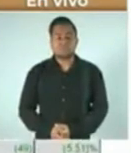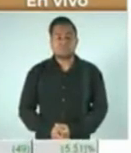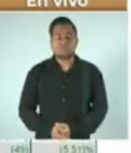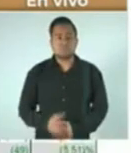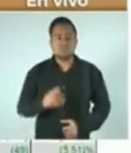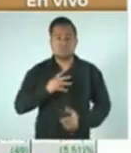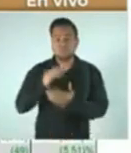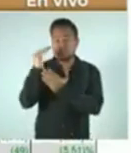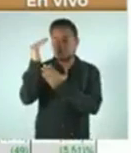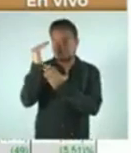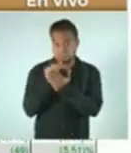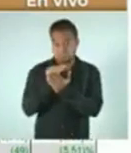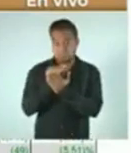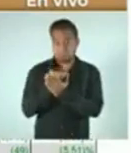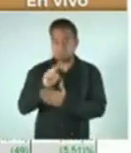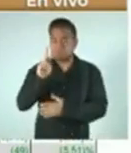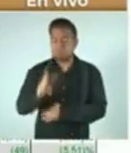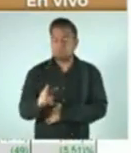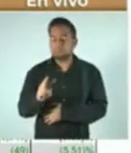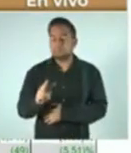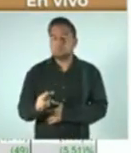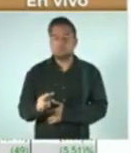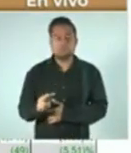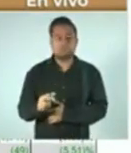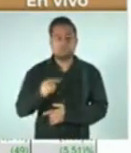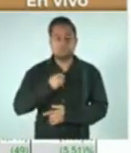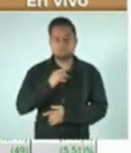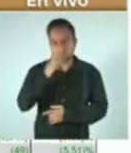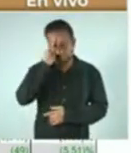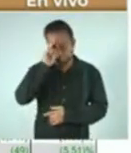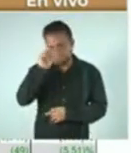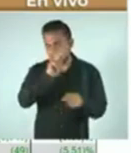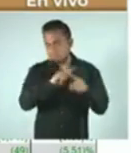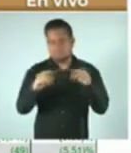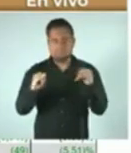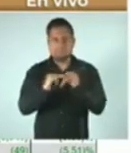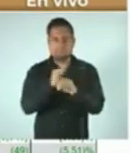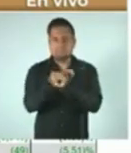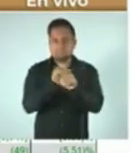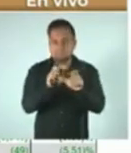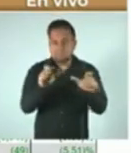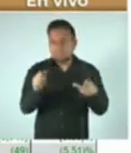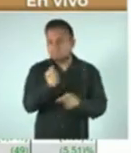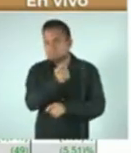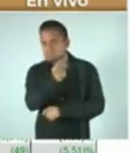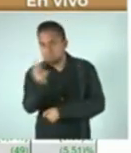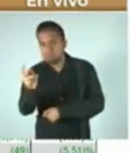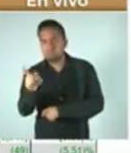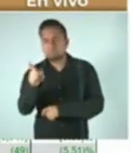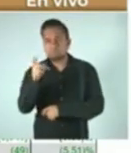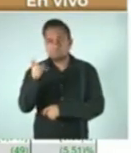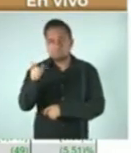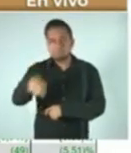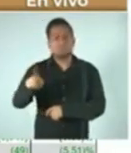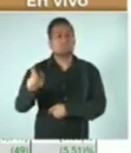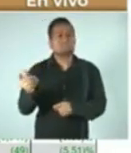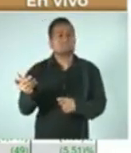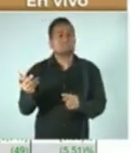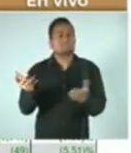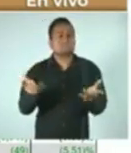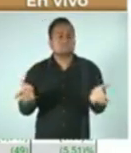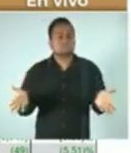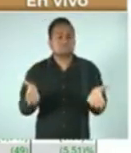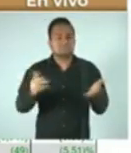Disminuyeron, y la verdad que reconocimiento a todas las instituciones de seguridad y a aquellas que promueven también